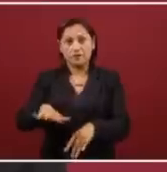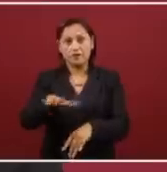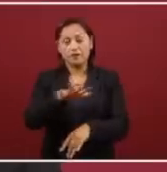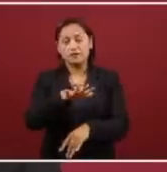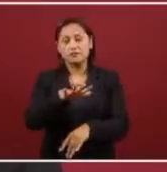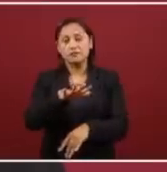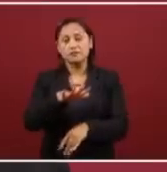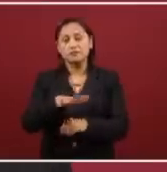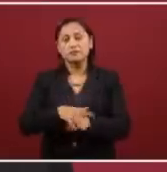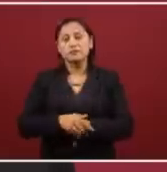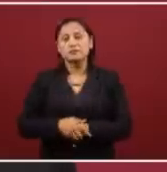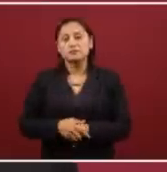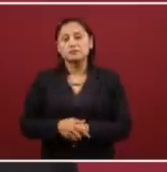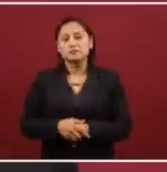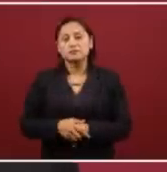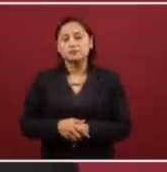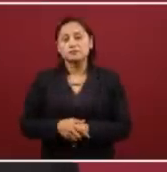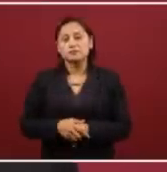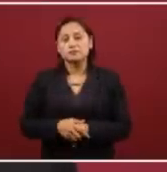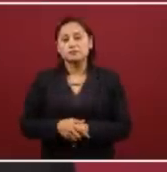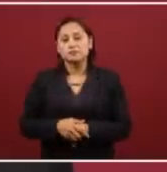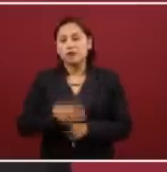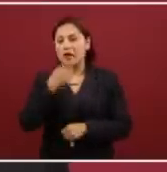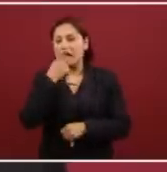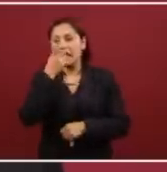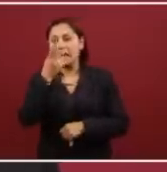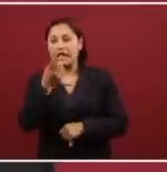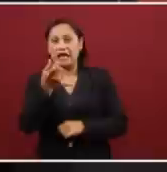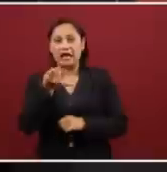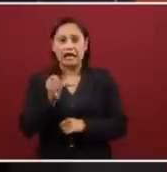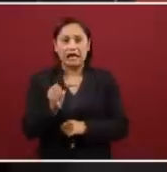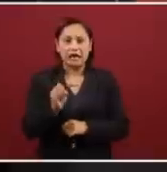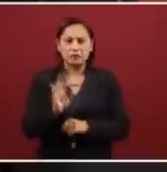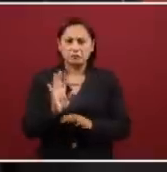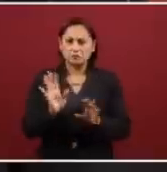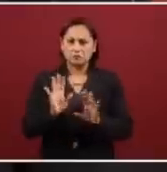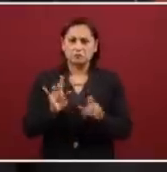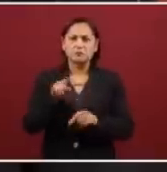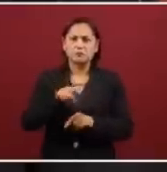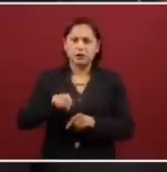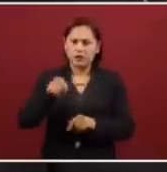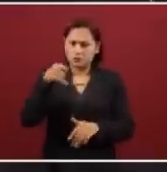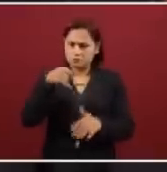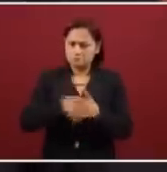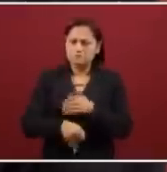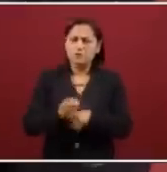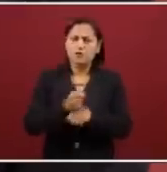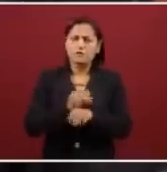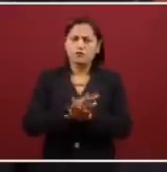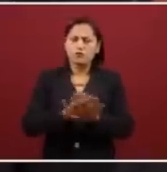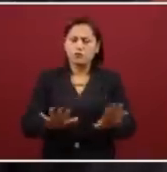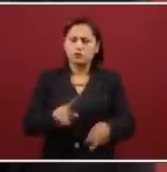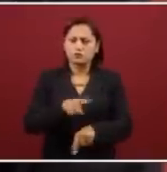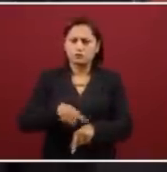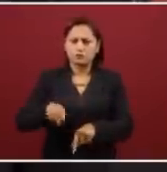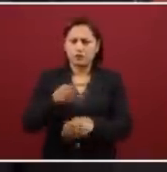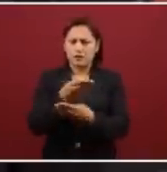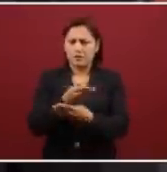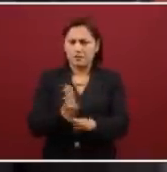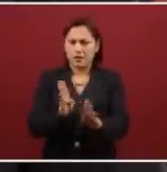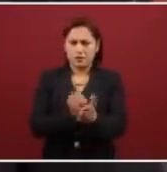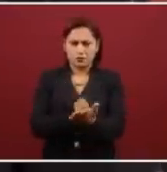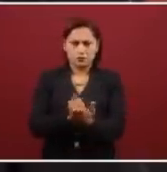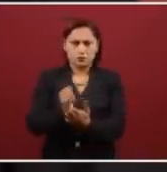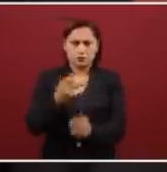actúan sin información, o sea, no toman una decisión así